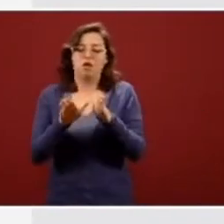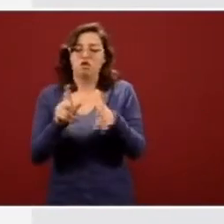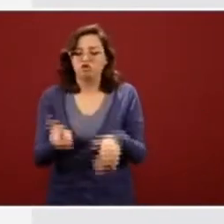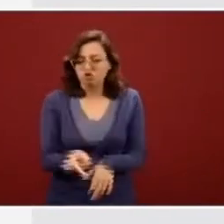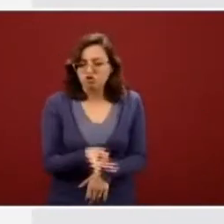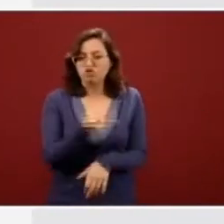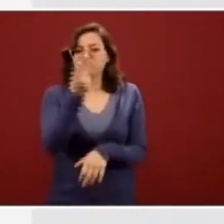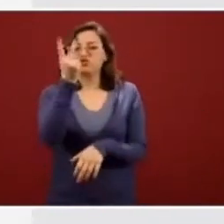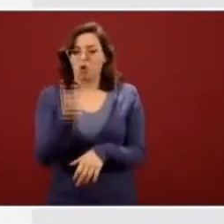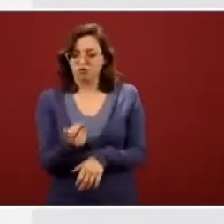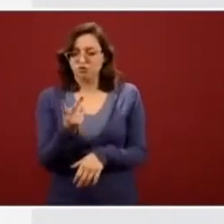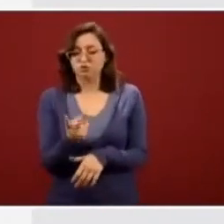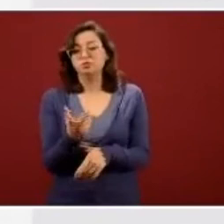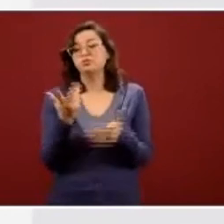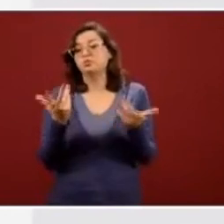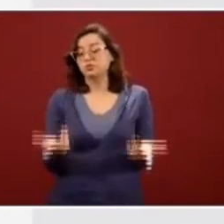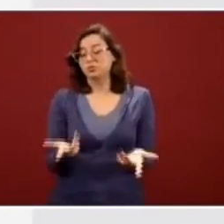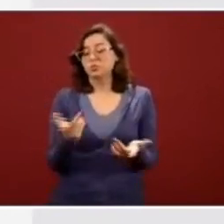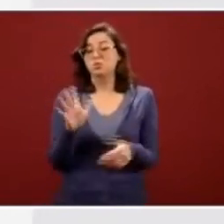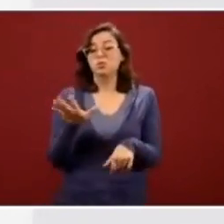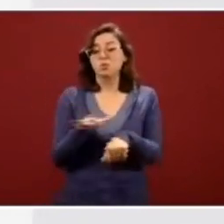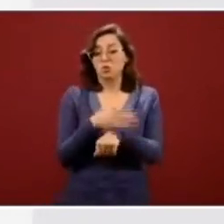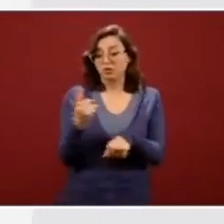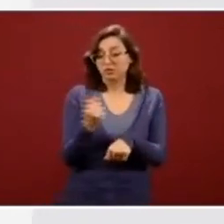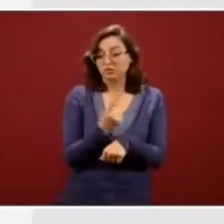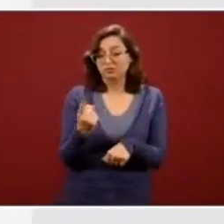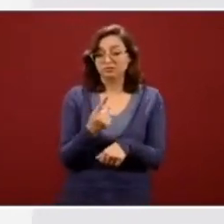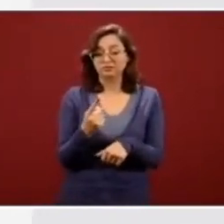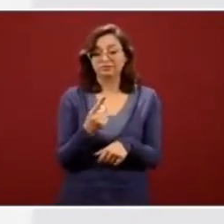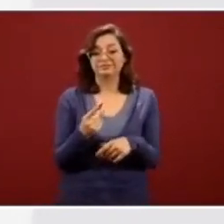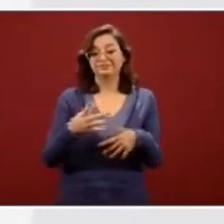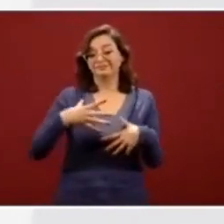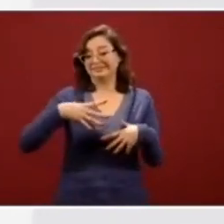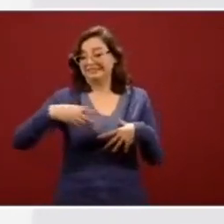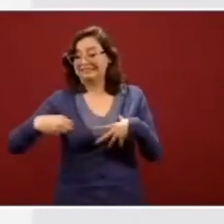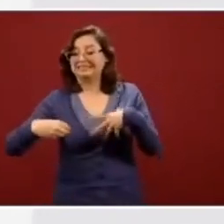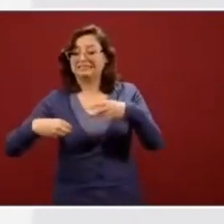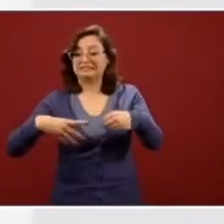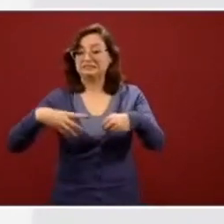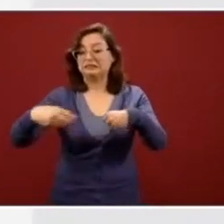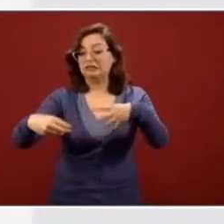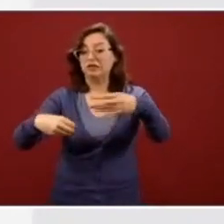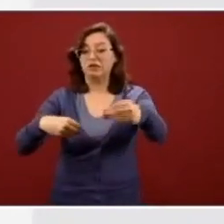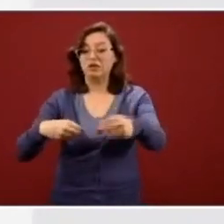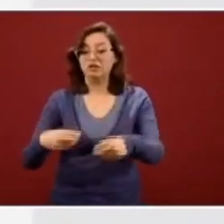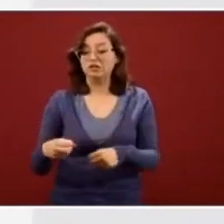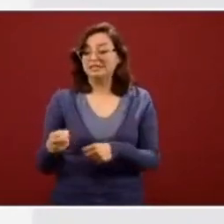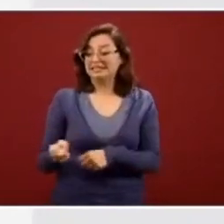donde cuando estos casos empiezan a generar casos de contagios de más de segunda